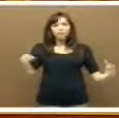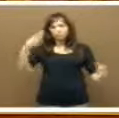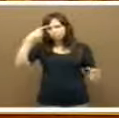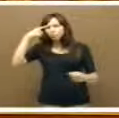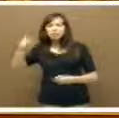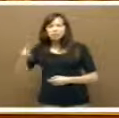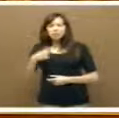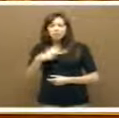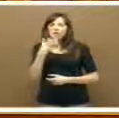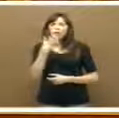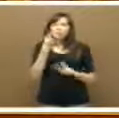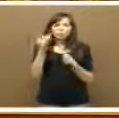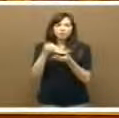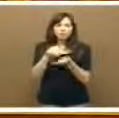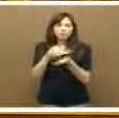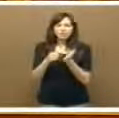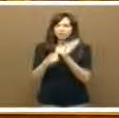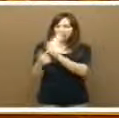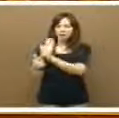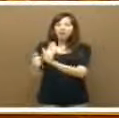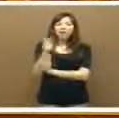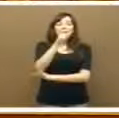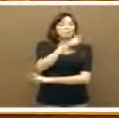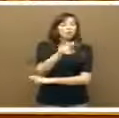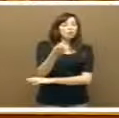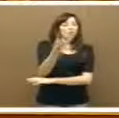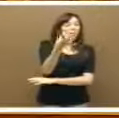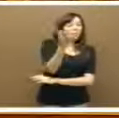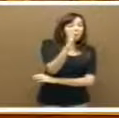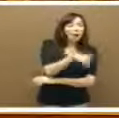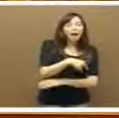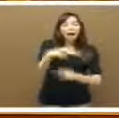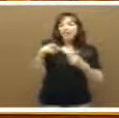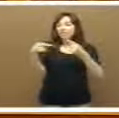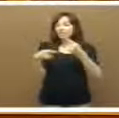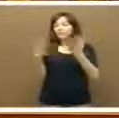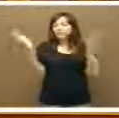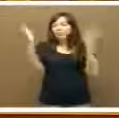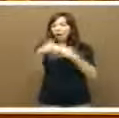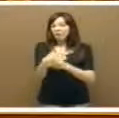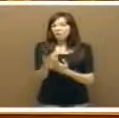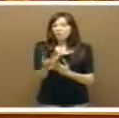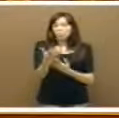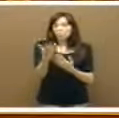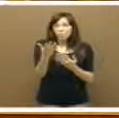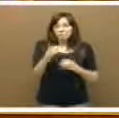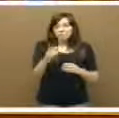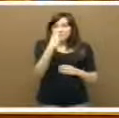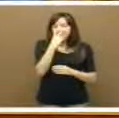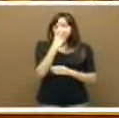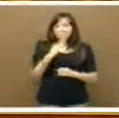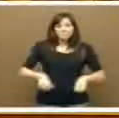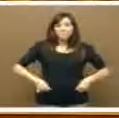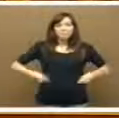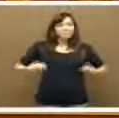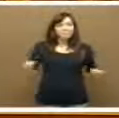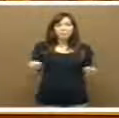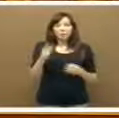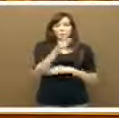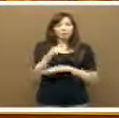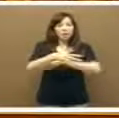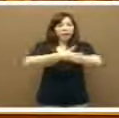ejemplo de quien no tiene deudas ni tiene déficit, de quien por no tener no tiene ni eso. Y son los mendigos, los indigentes que están